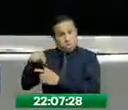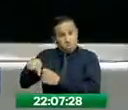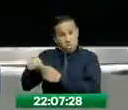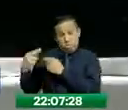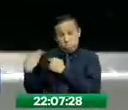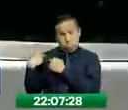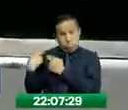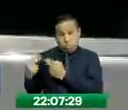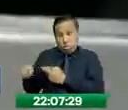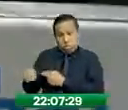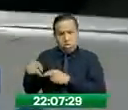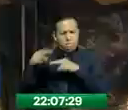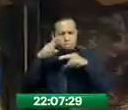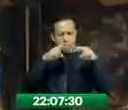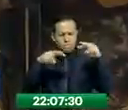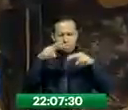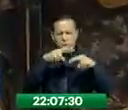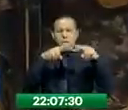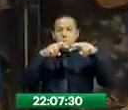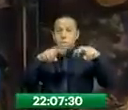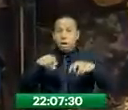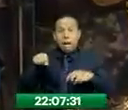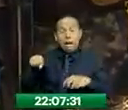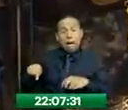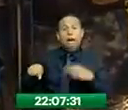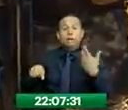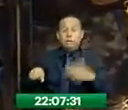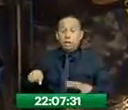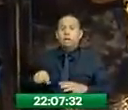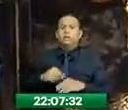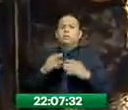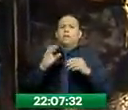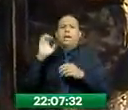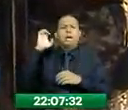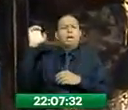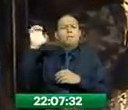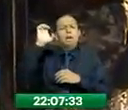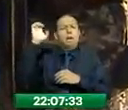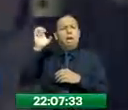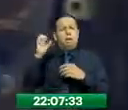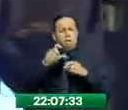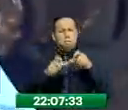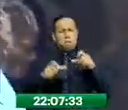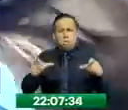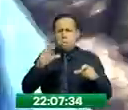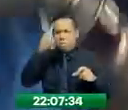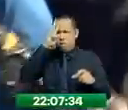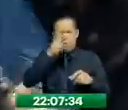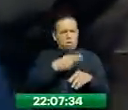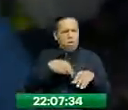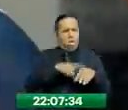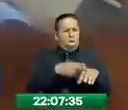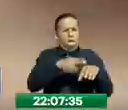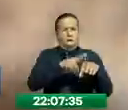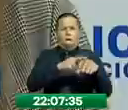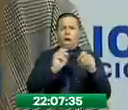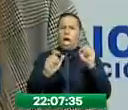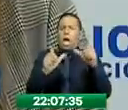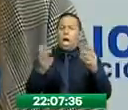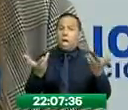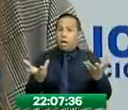denuncias de corrupción generadas en el marco de la emergencia sanitaria a nivel nacional